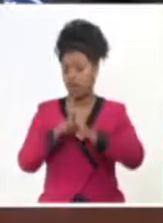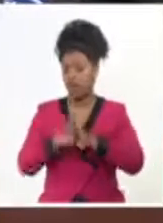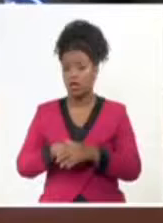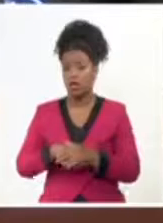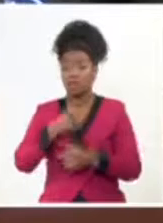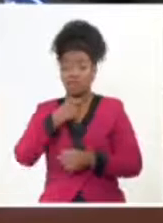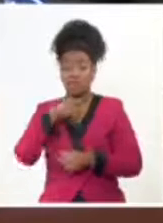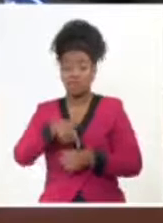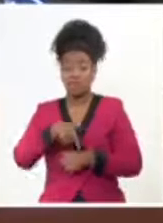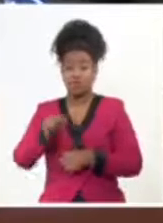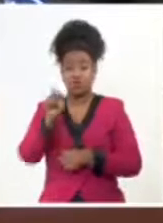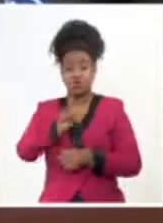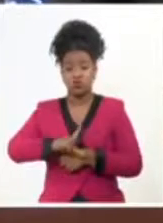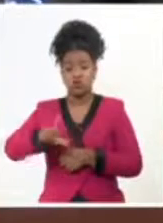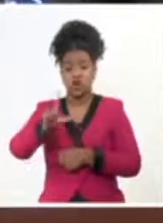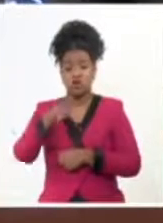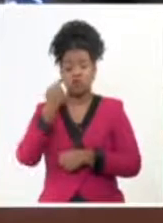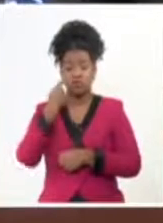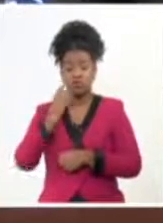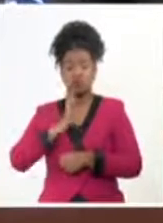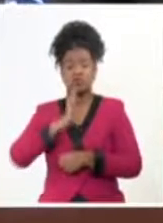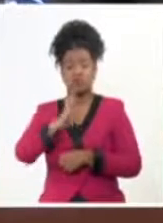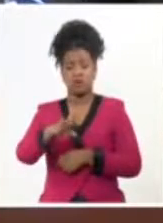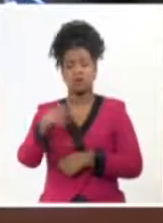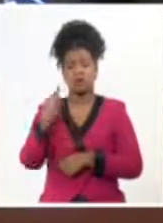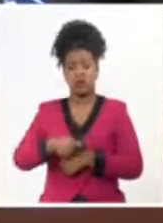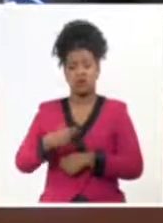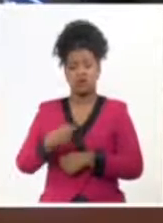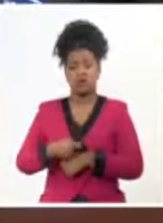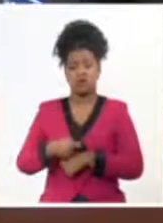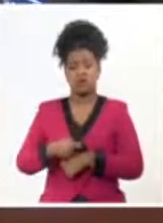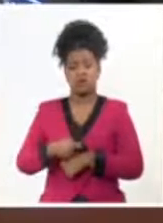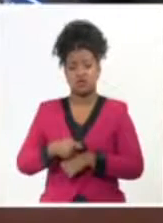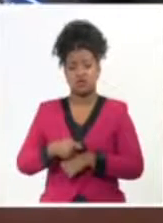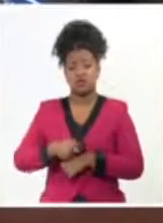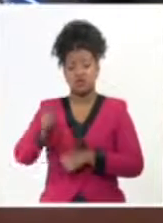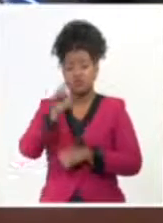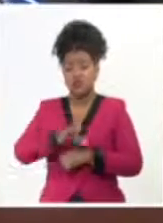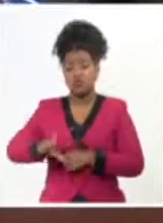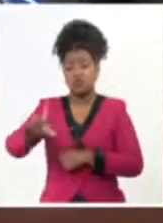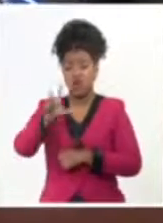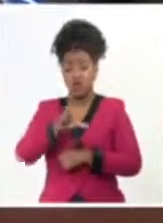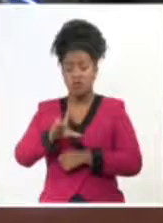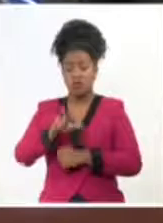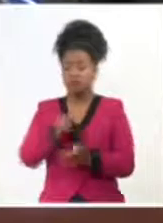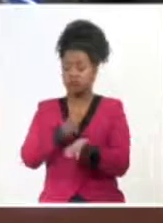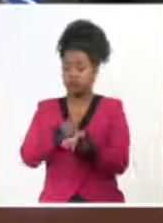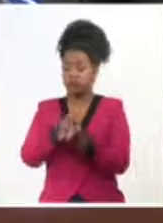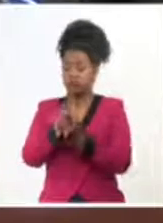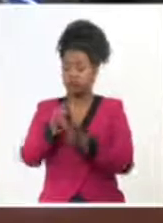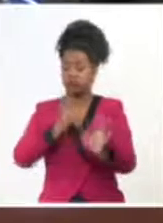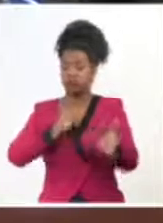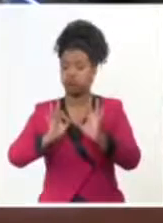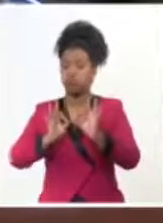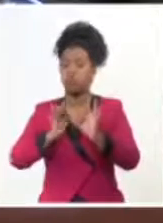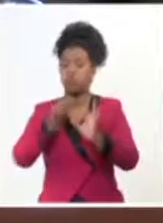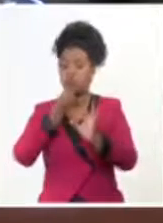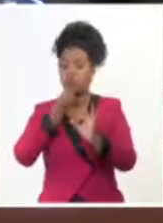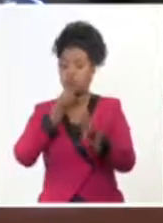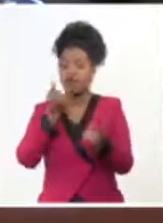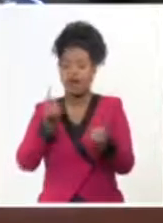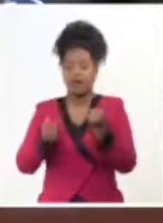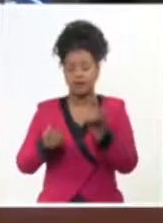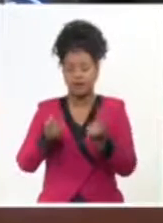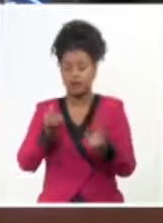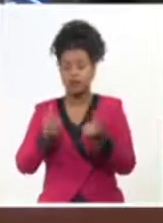el socialismo respeta los derechos humanos que decir que al socialismo, como alternativa, le